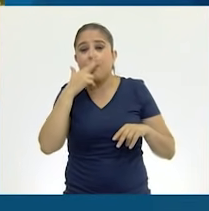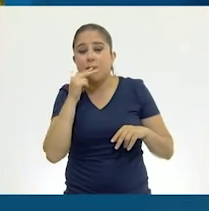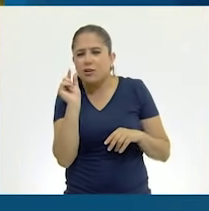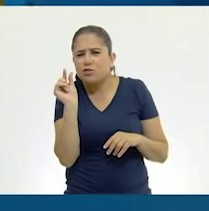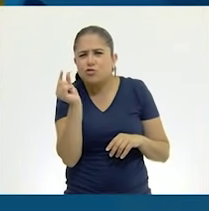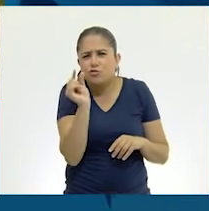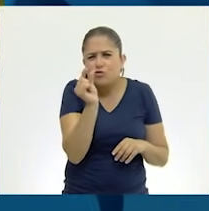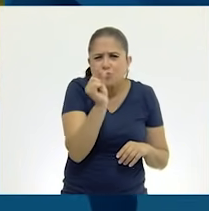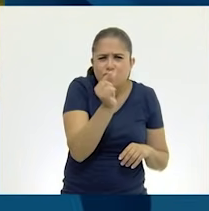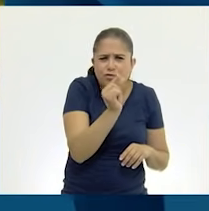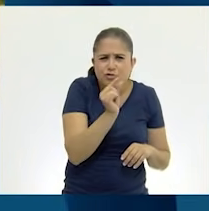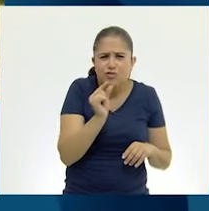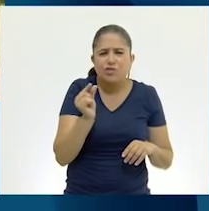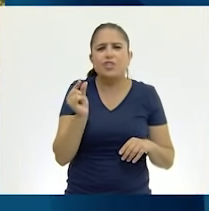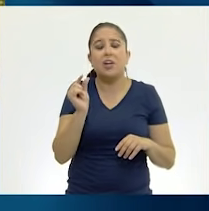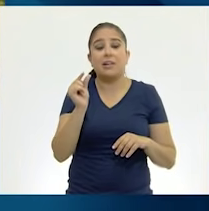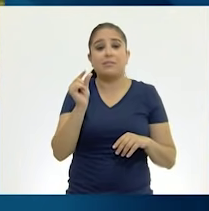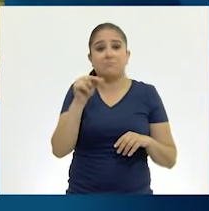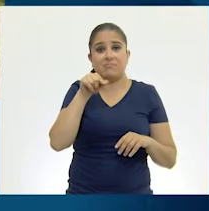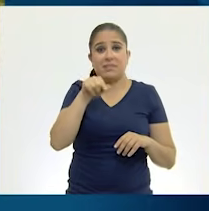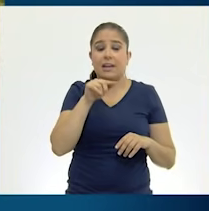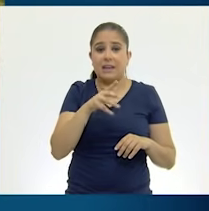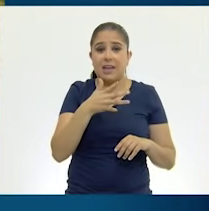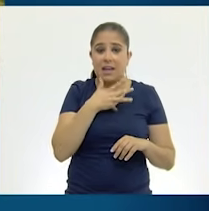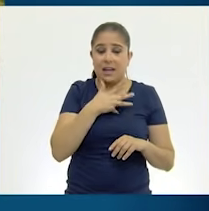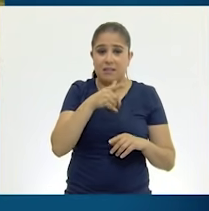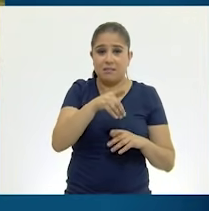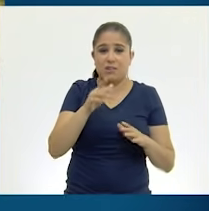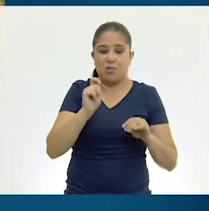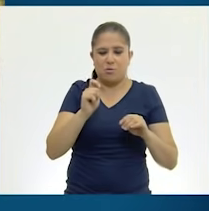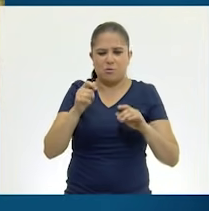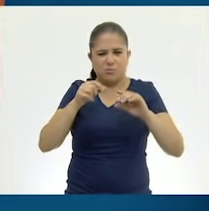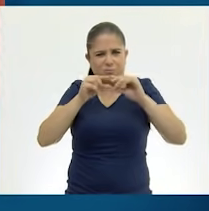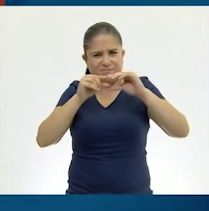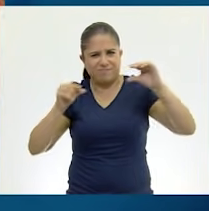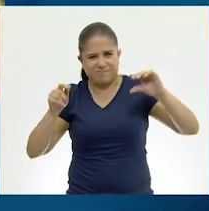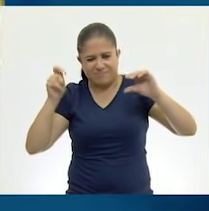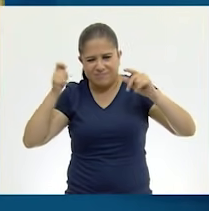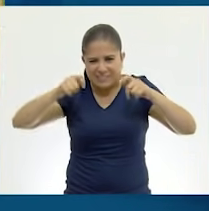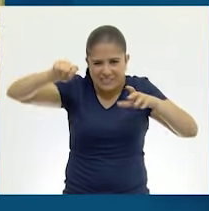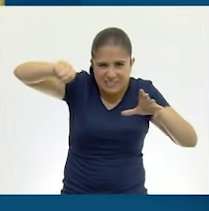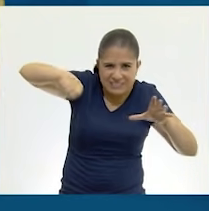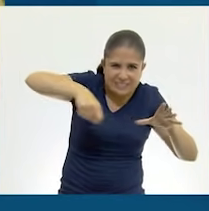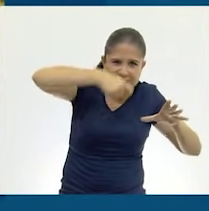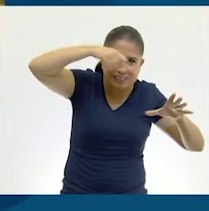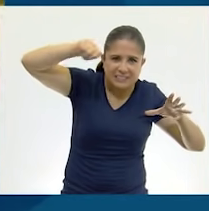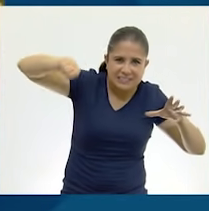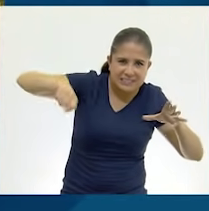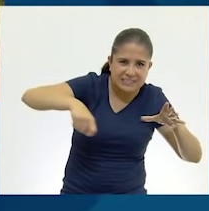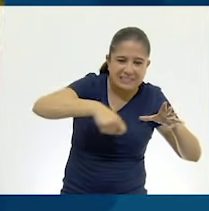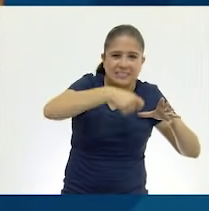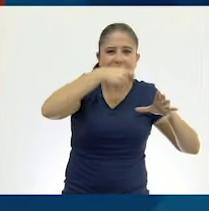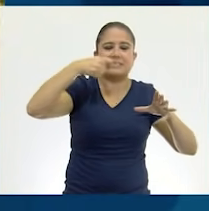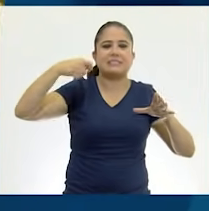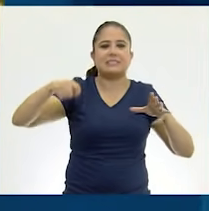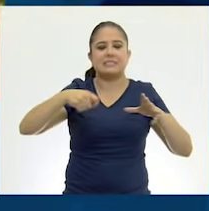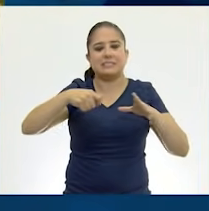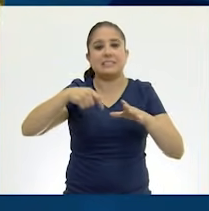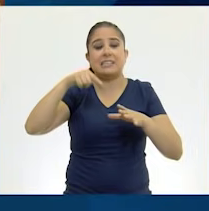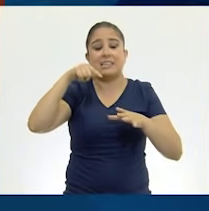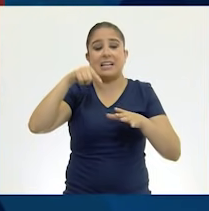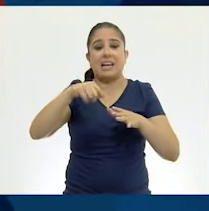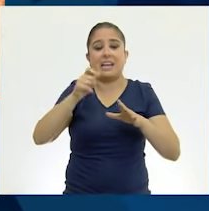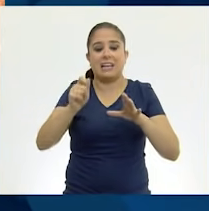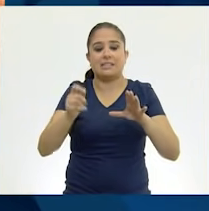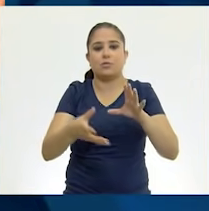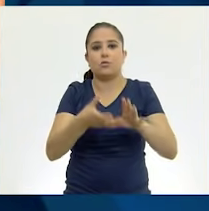chiquita. Entonces ellos la abrían con una barra o con un marro, le hacían la cueva más grande. Y de allí sacaban ellos